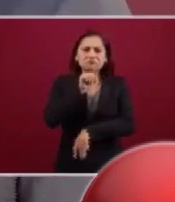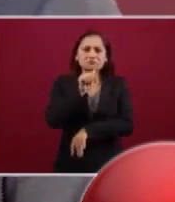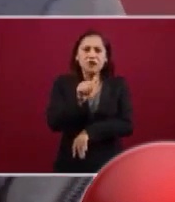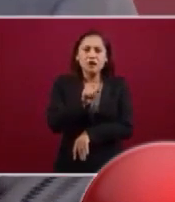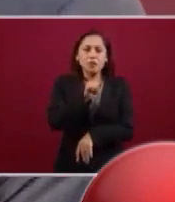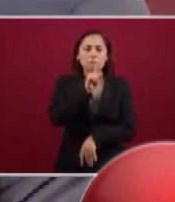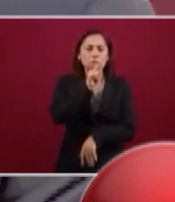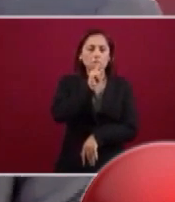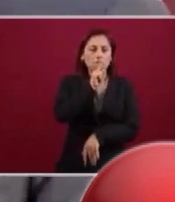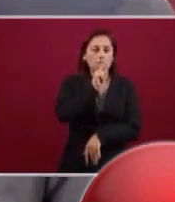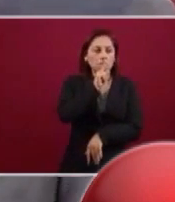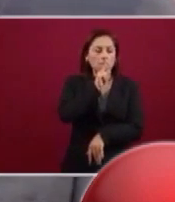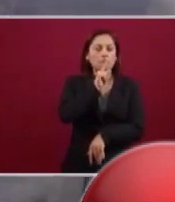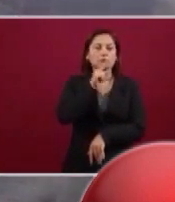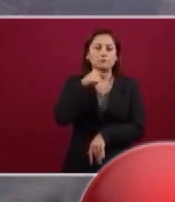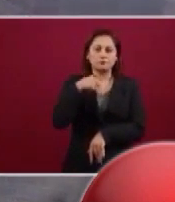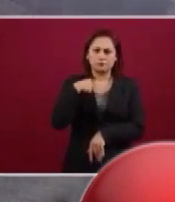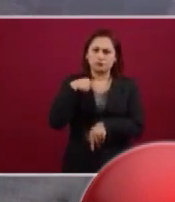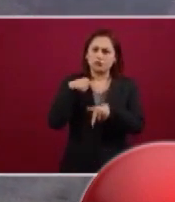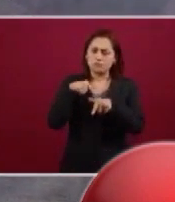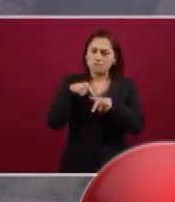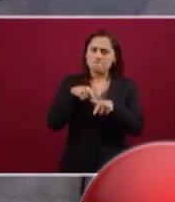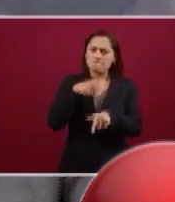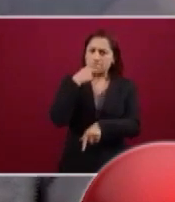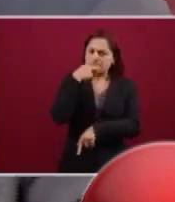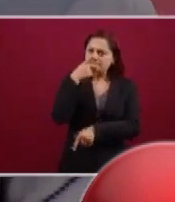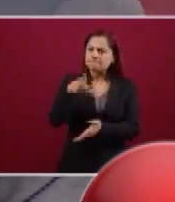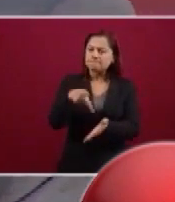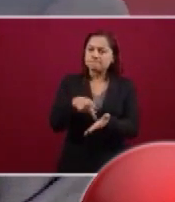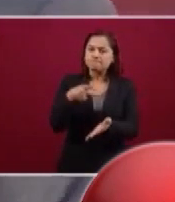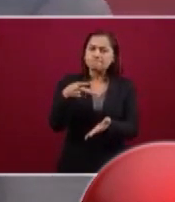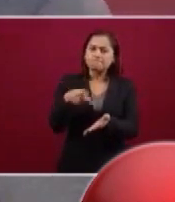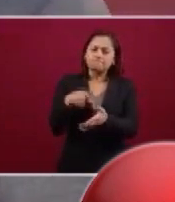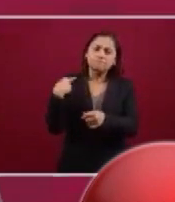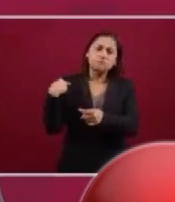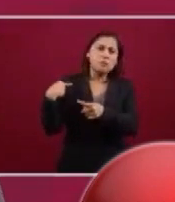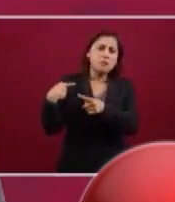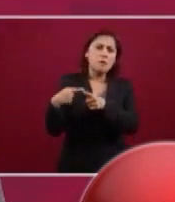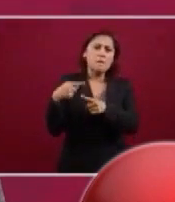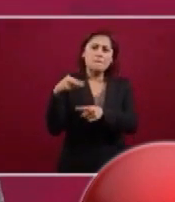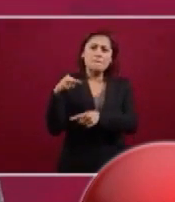Voy a seguirlo diciendo, 25 años